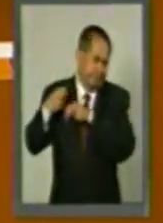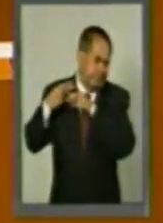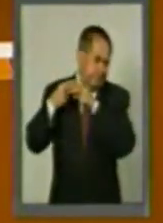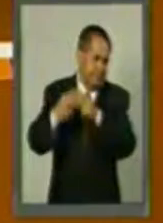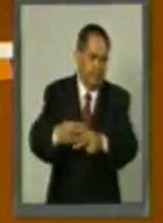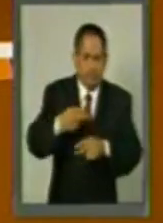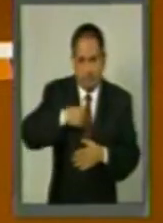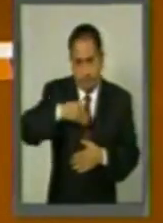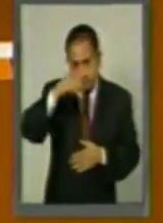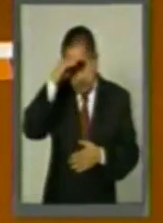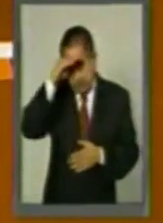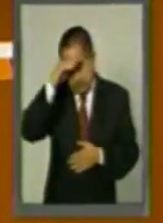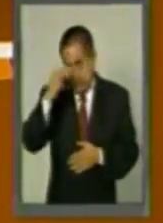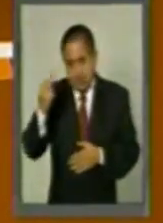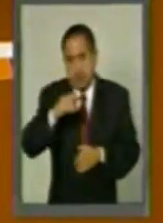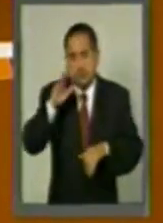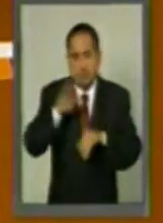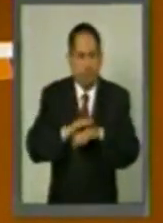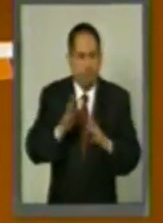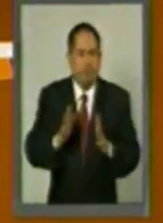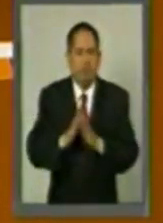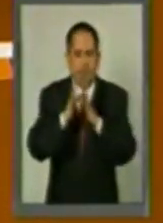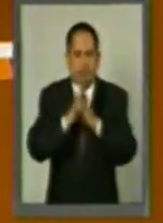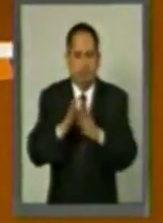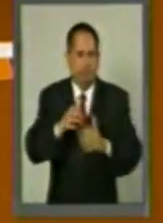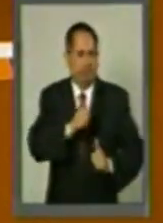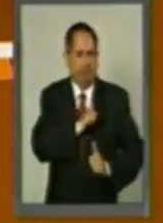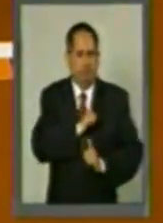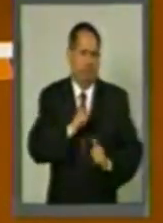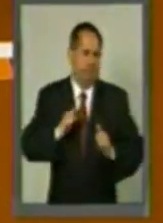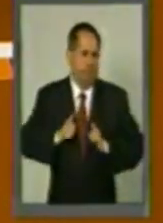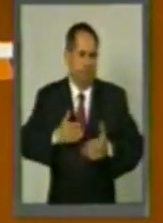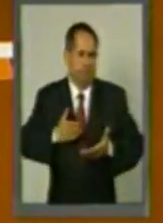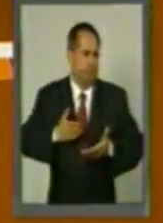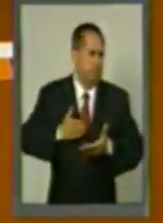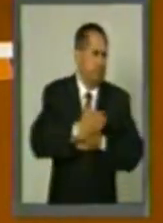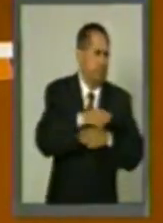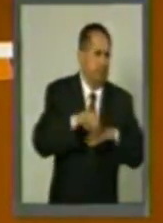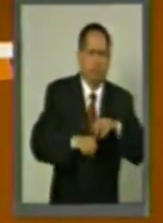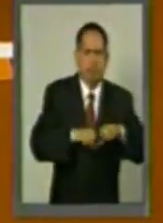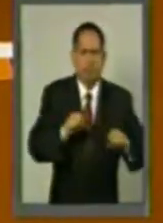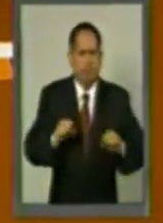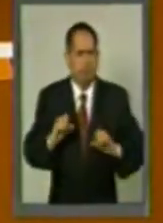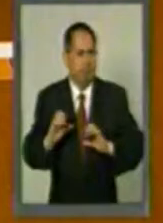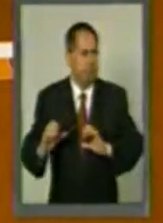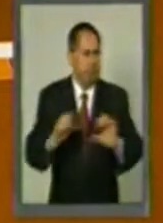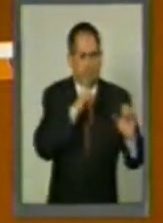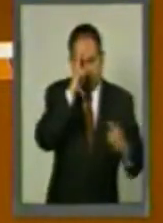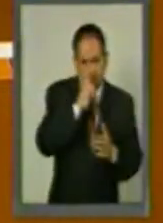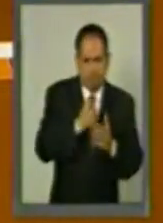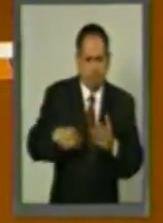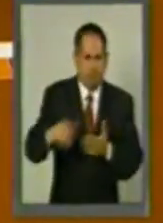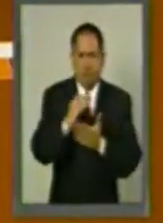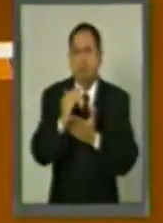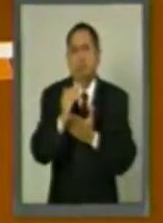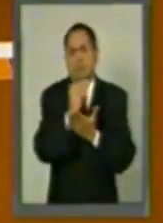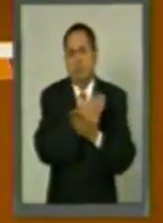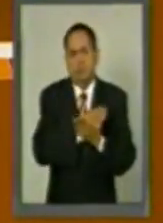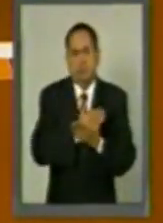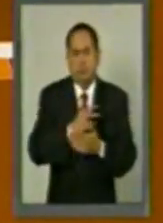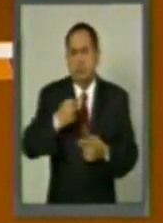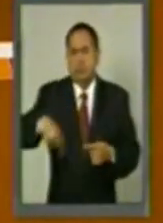consideró necesario la intervención de las Fuerzas Armadas para recuperar la tranquilidad de